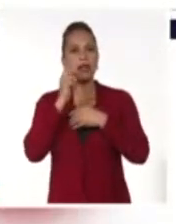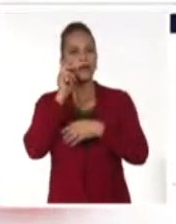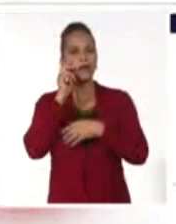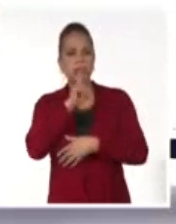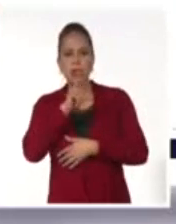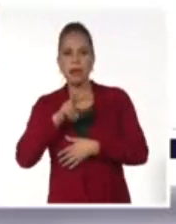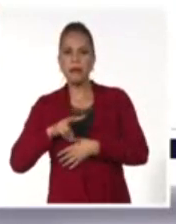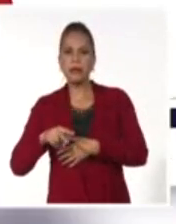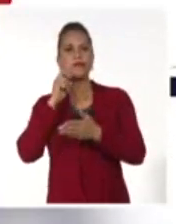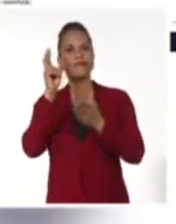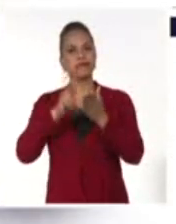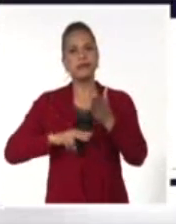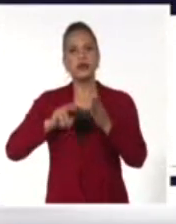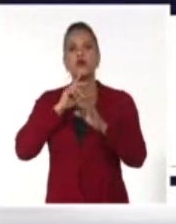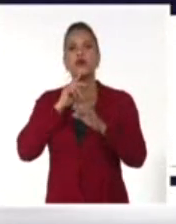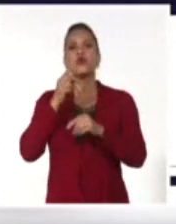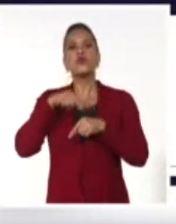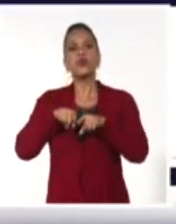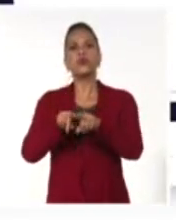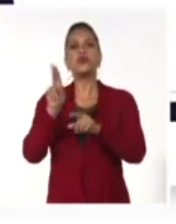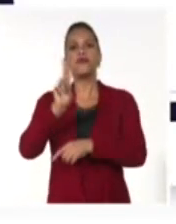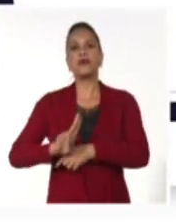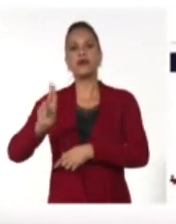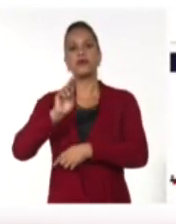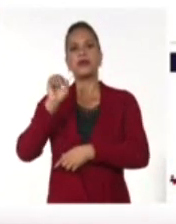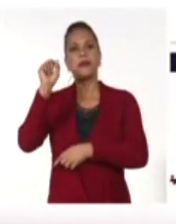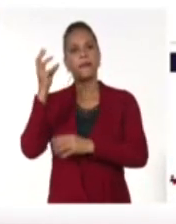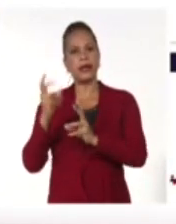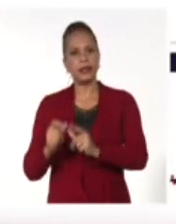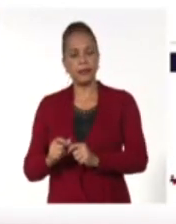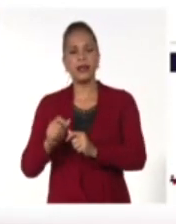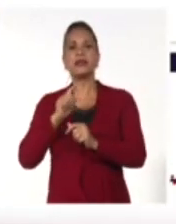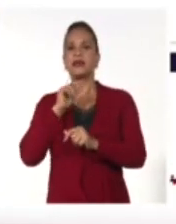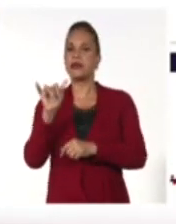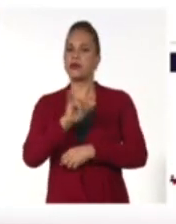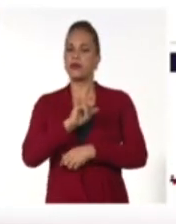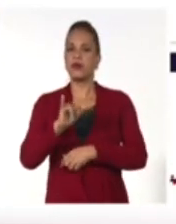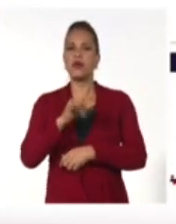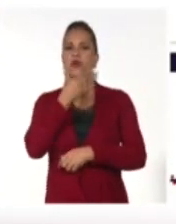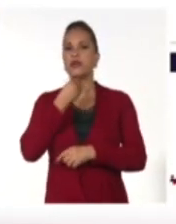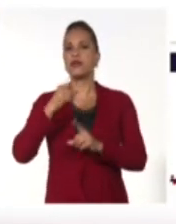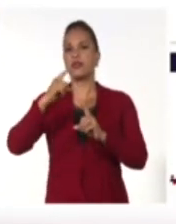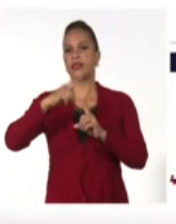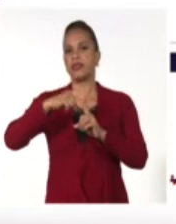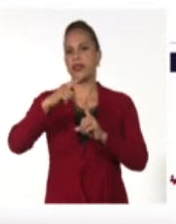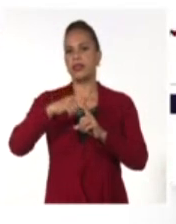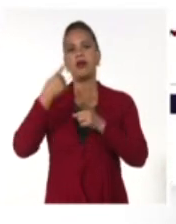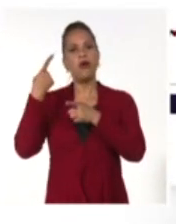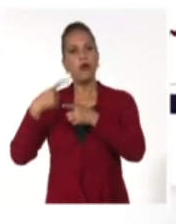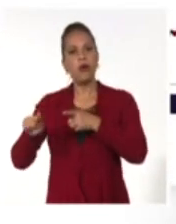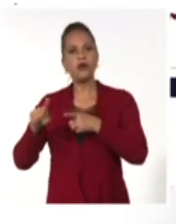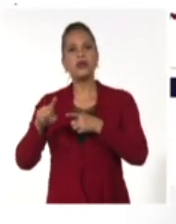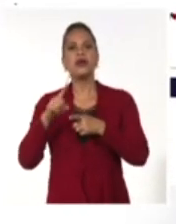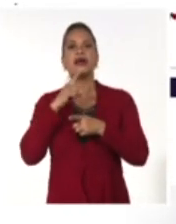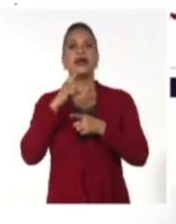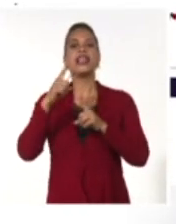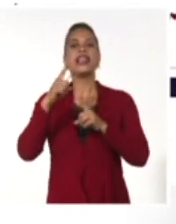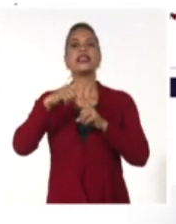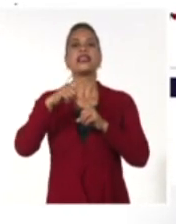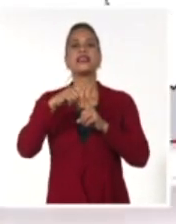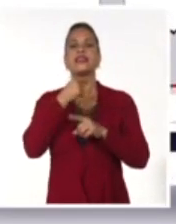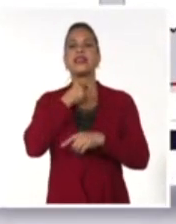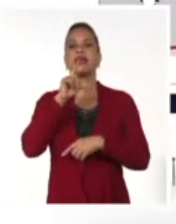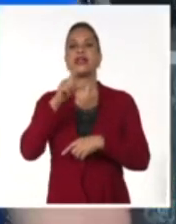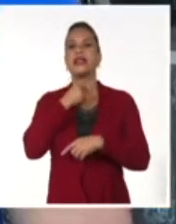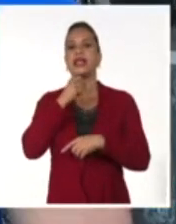con la facultad de matemática el proyecto posdata club y por supuesto las revistas como en tu técnica otras herramientas fueron los bots de tele era que automatizan las